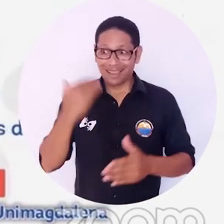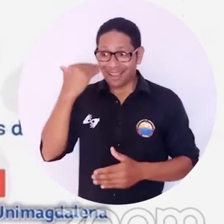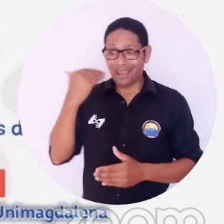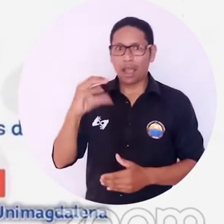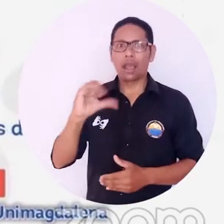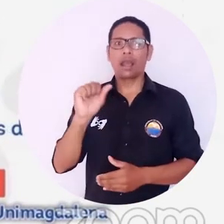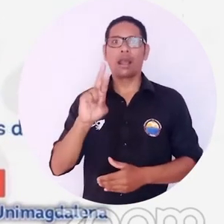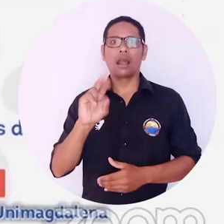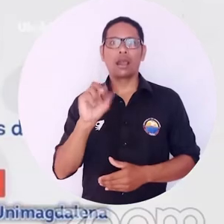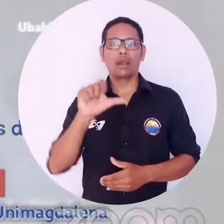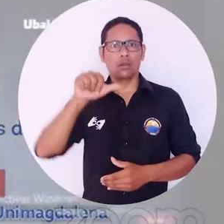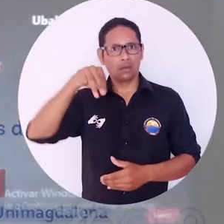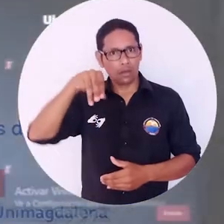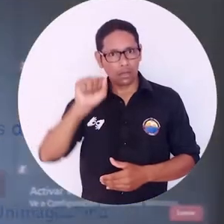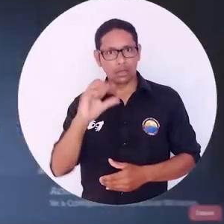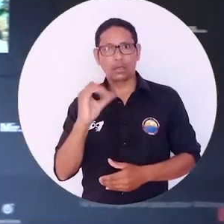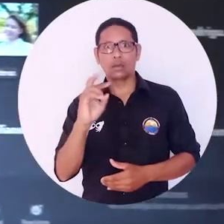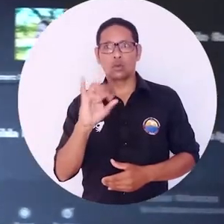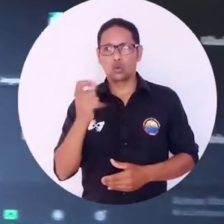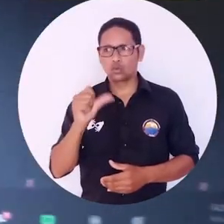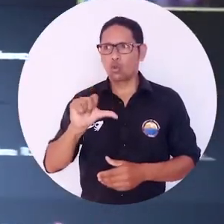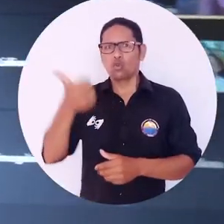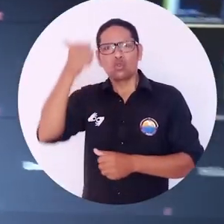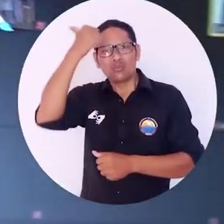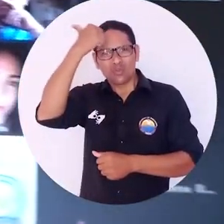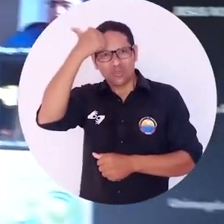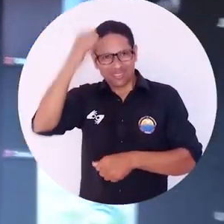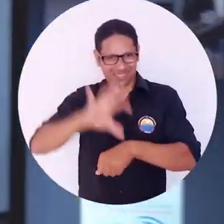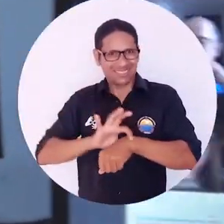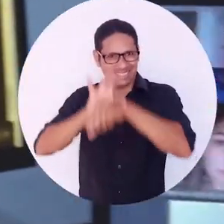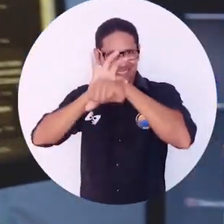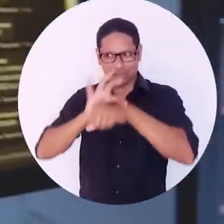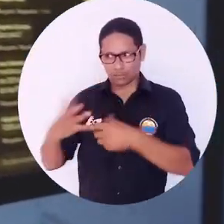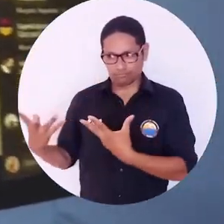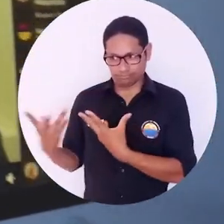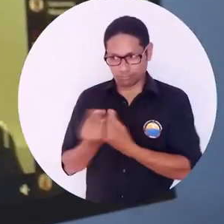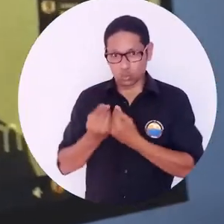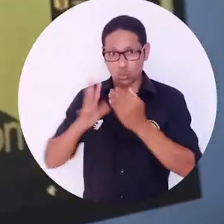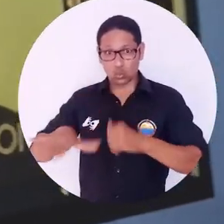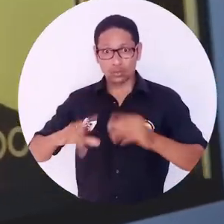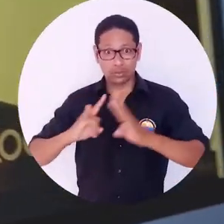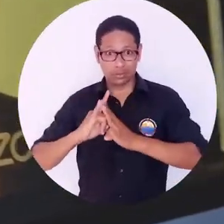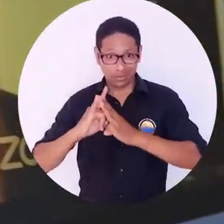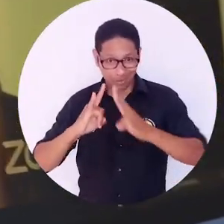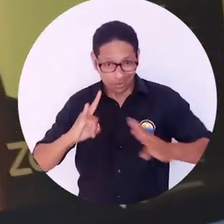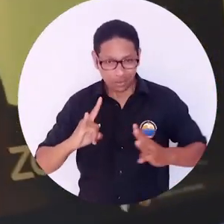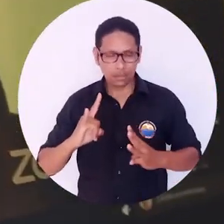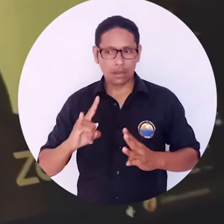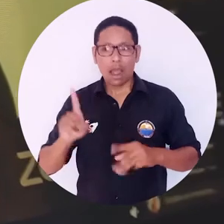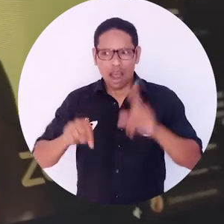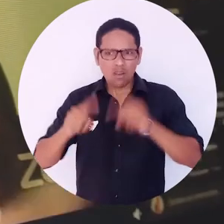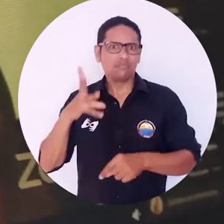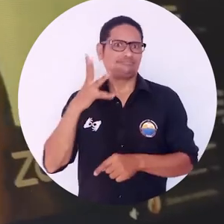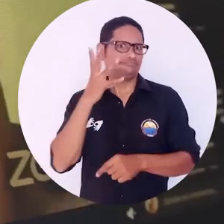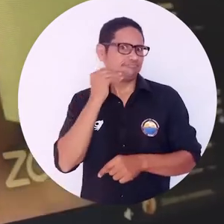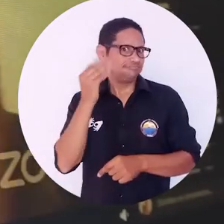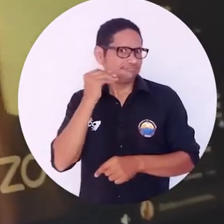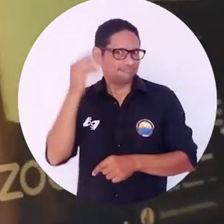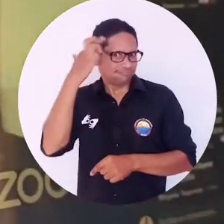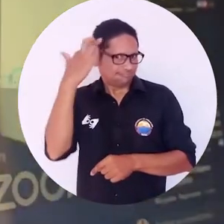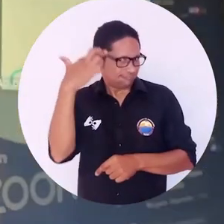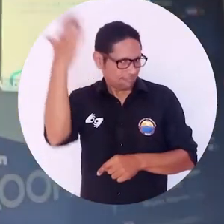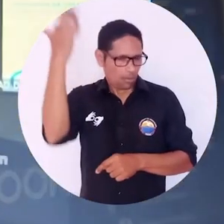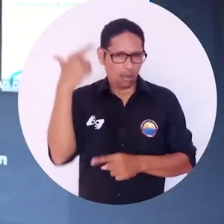Colombiana, docentes de la Facultad de Ciencias de la Salud y de Humanidades de la Alma Mater. En el evento, los expertos analizaron a profundidad